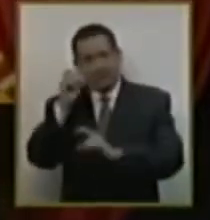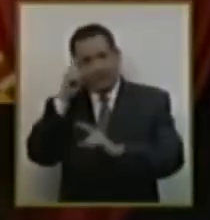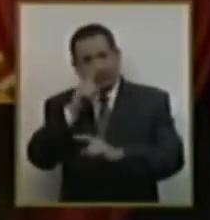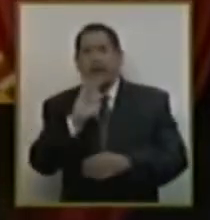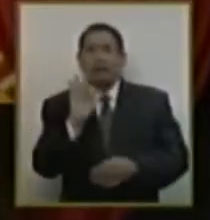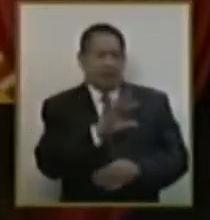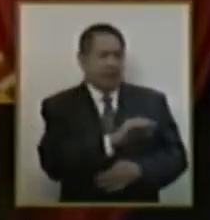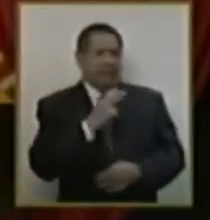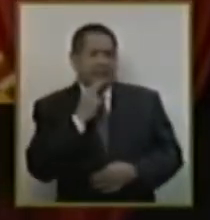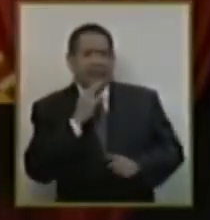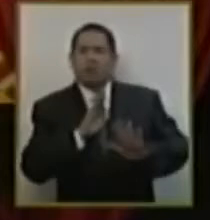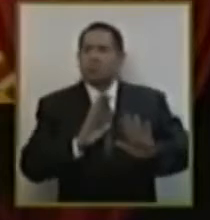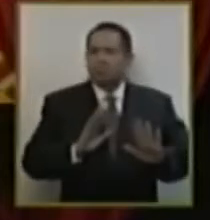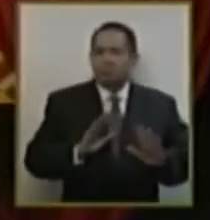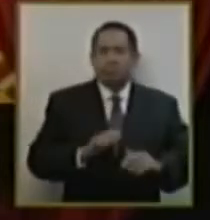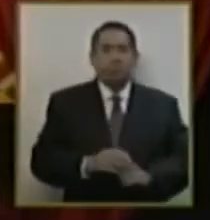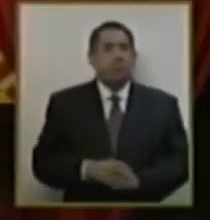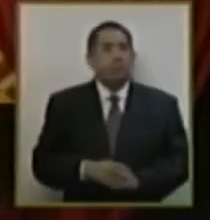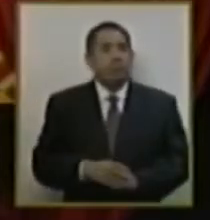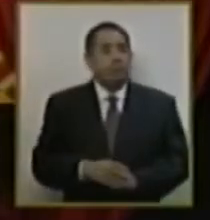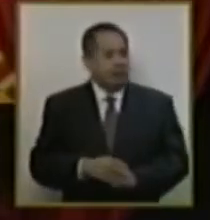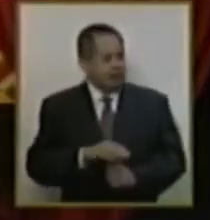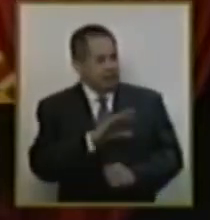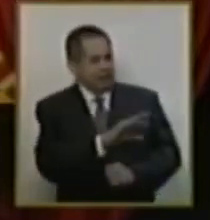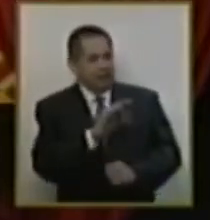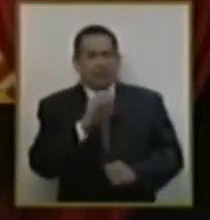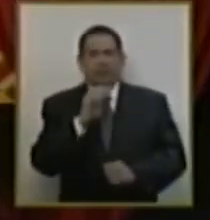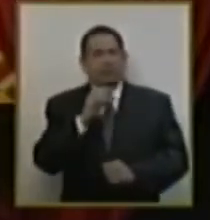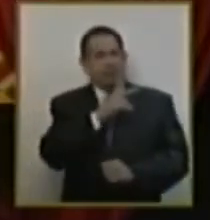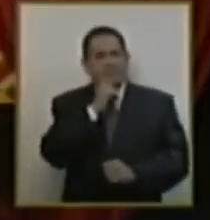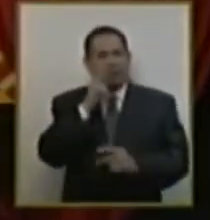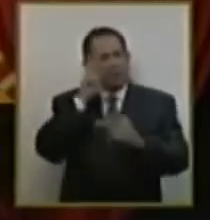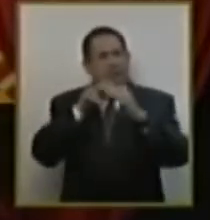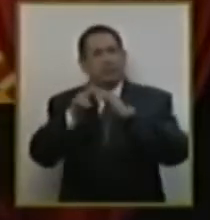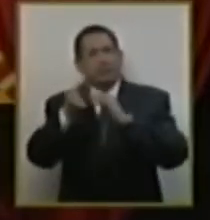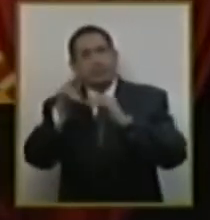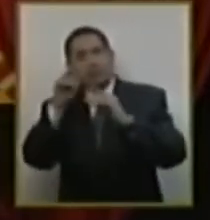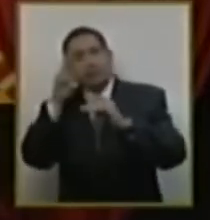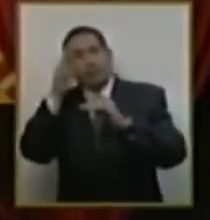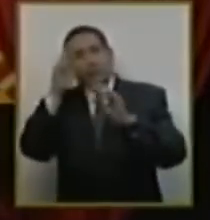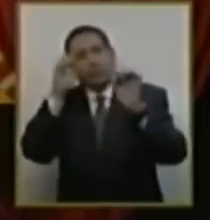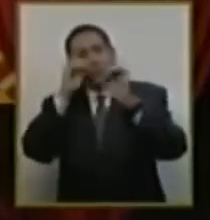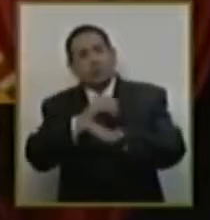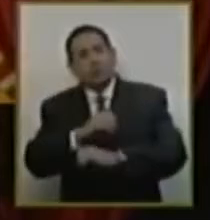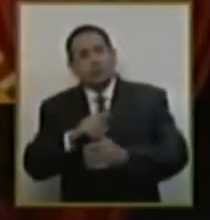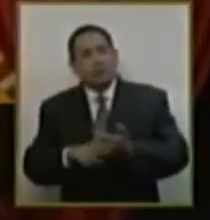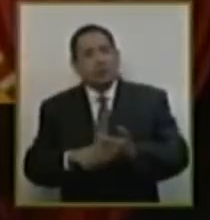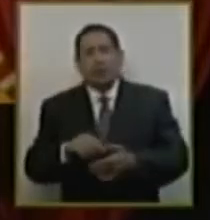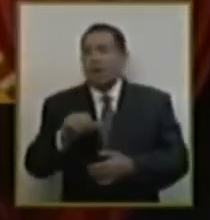Este texto bíblico tan extraño, profético o delirante que es el